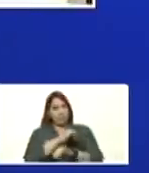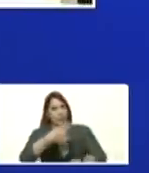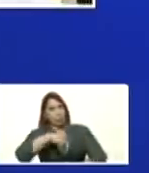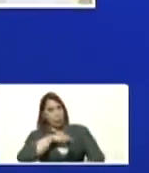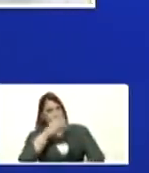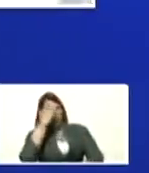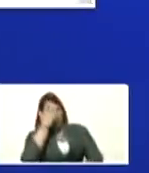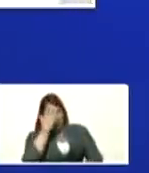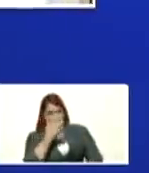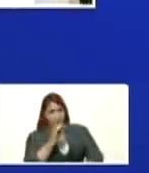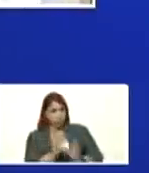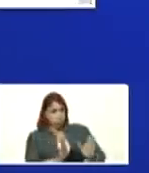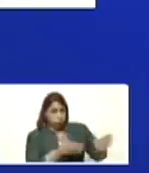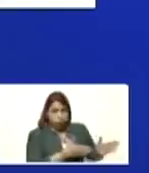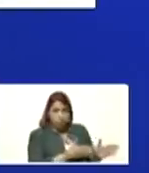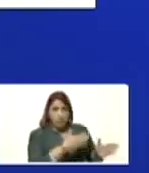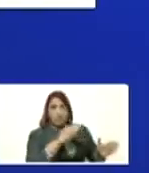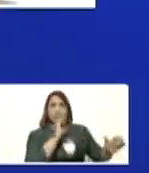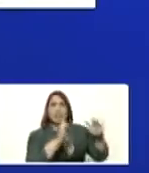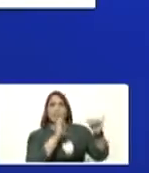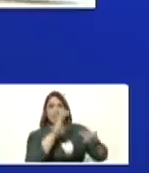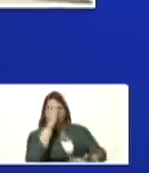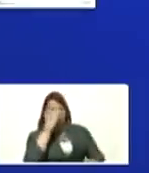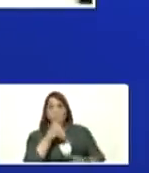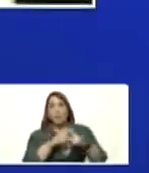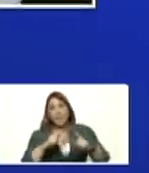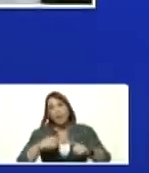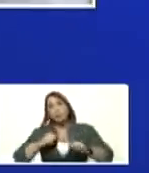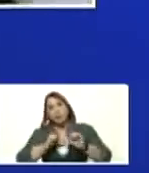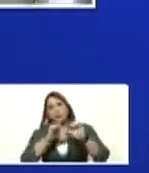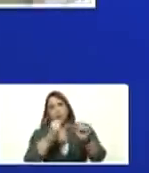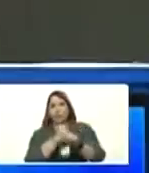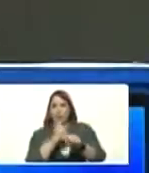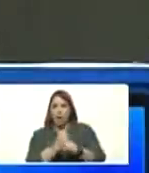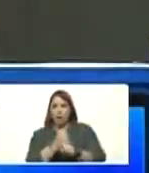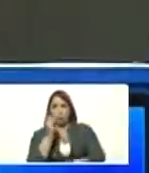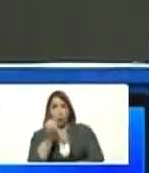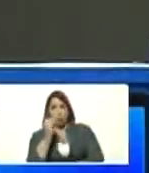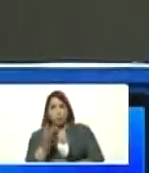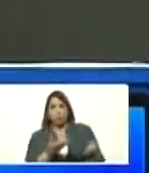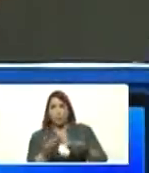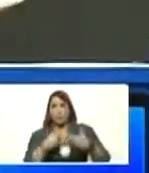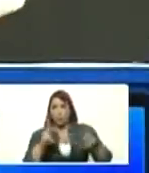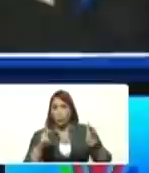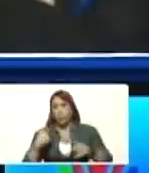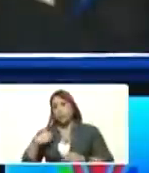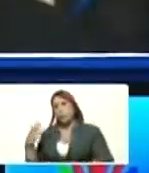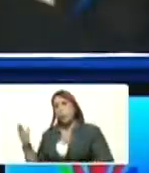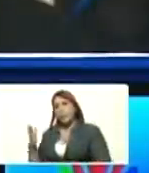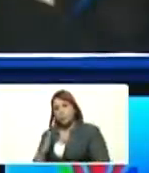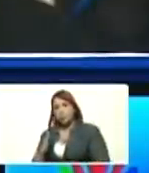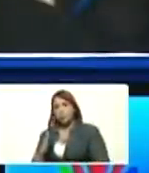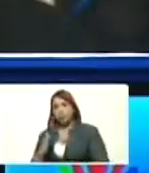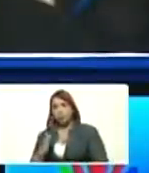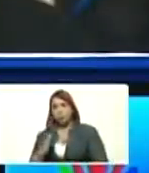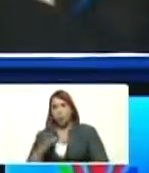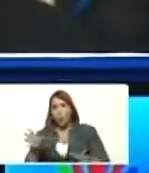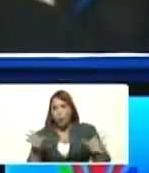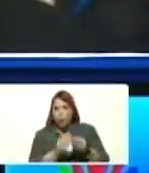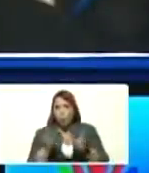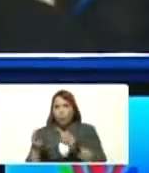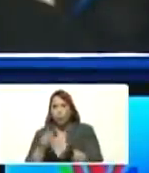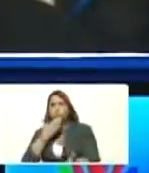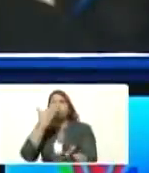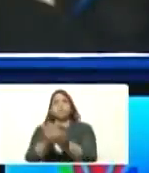Por un lado estamos celebrando el carnaval, pero seguimos trabajando. Correcto. Entonces tenemos el congreso de los servicios públicos. Bueno, yo quiero venir a las conclusiones,